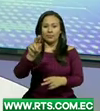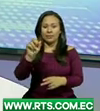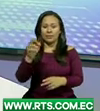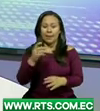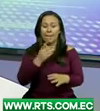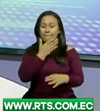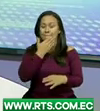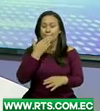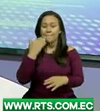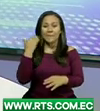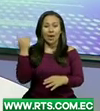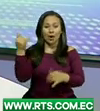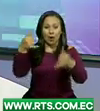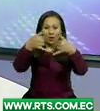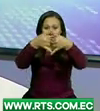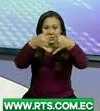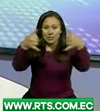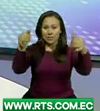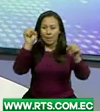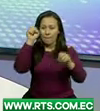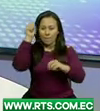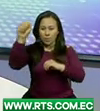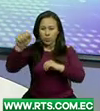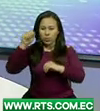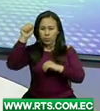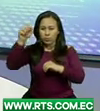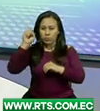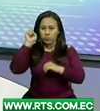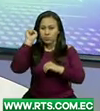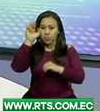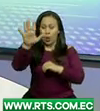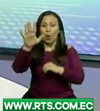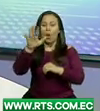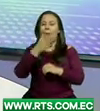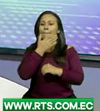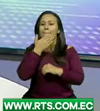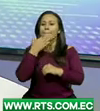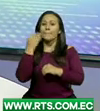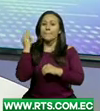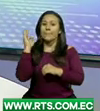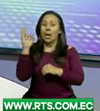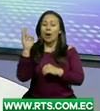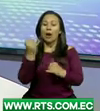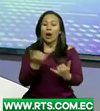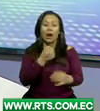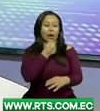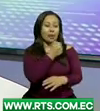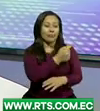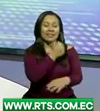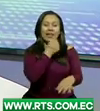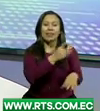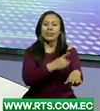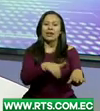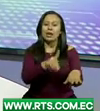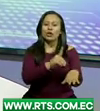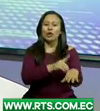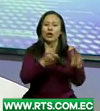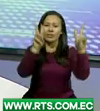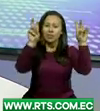Mejor película en un reconocido festival internacional. Adriana Peralta conversó con la directora y nos cuenta más.